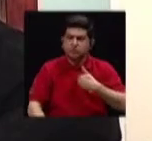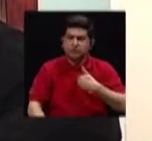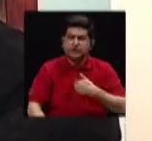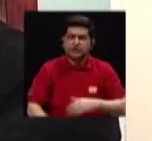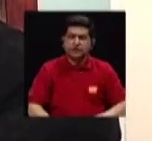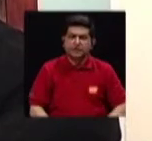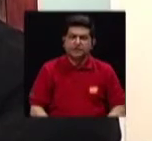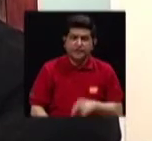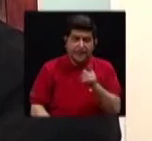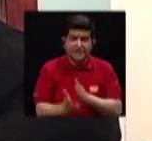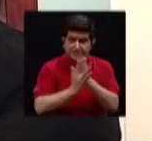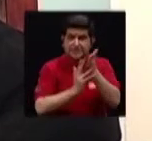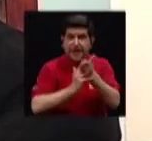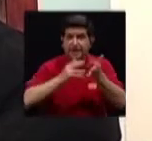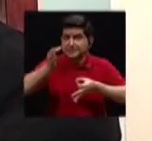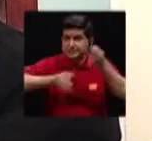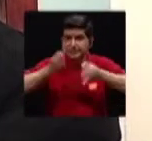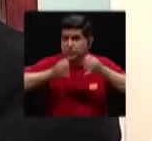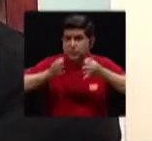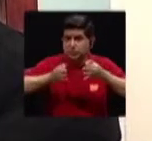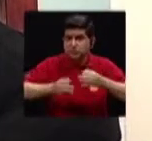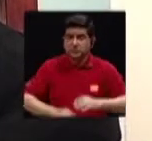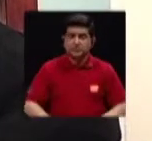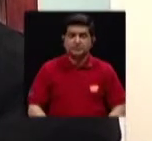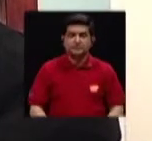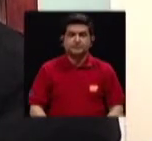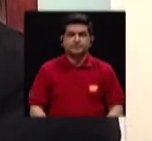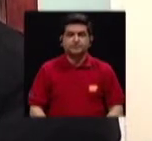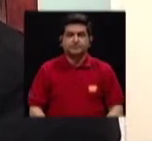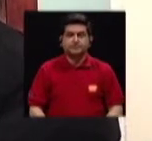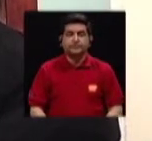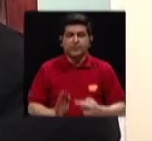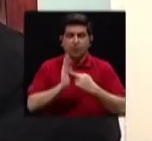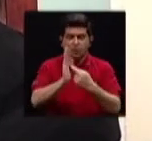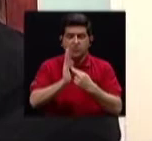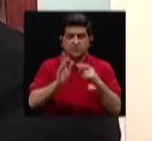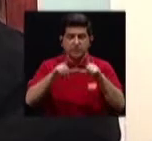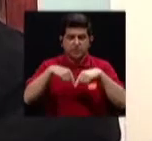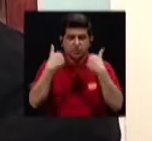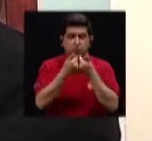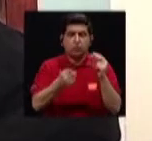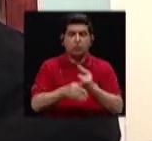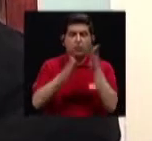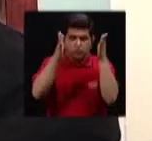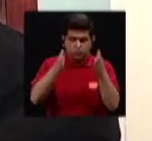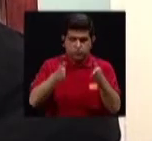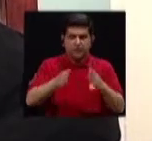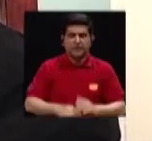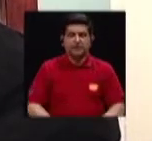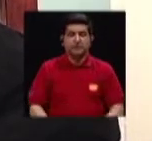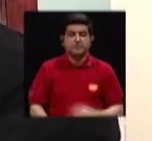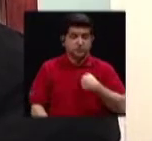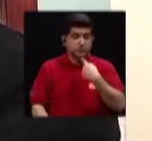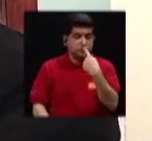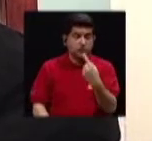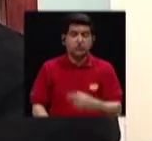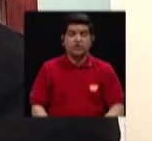este acceso a la justicia. Bueno, como representante de un grupo de usuarias, le